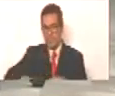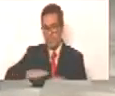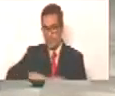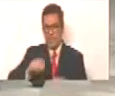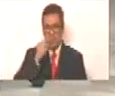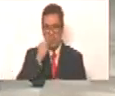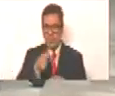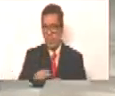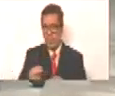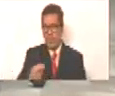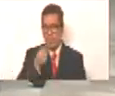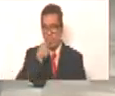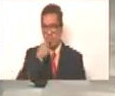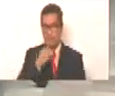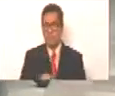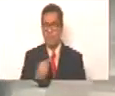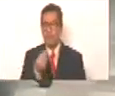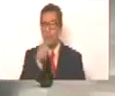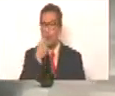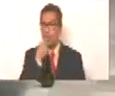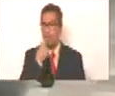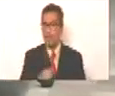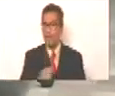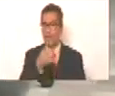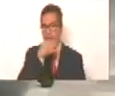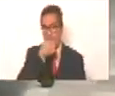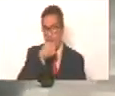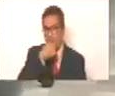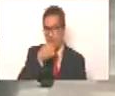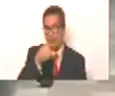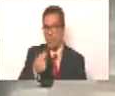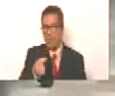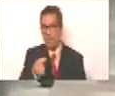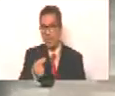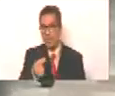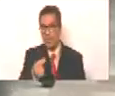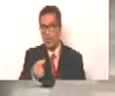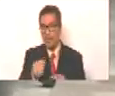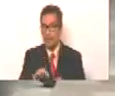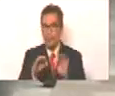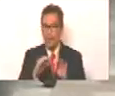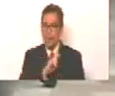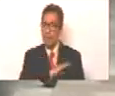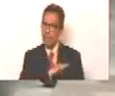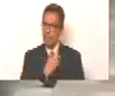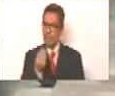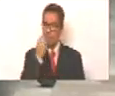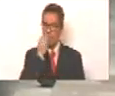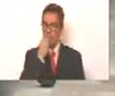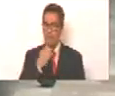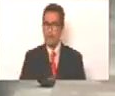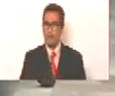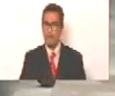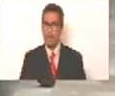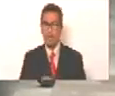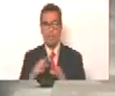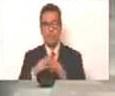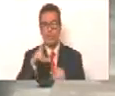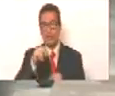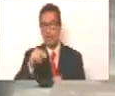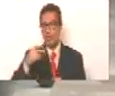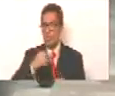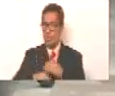que estaba comiendo y se lo sacó de la boca, y de la manera espontánea él se lo comió. Otro no lo hubiese hecho, pero